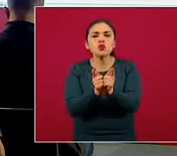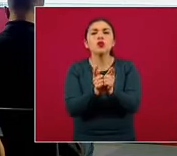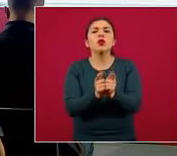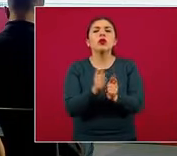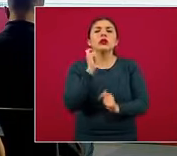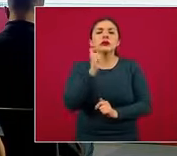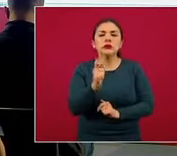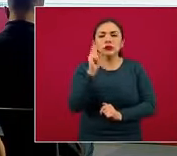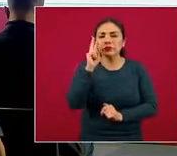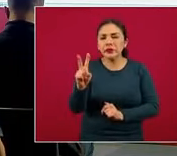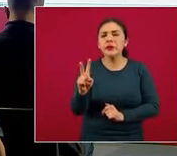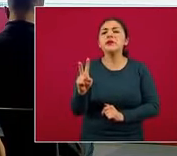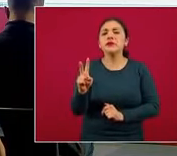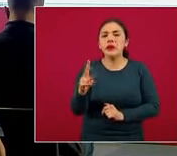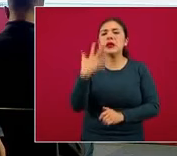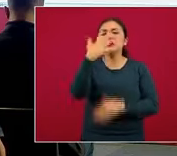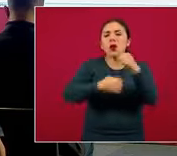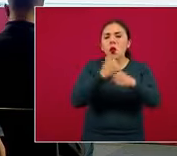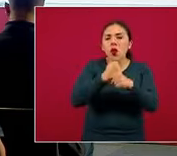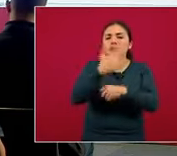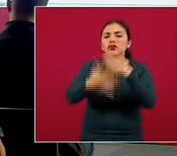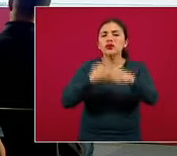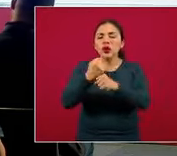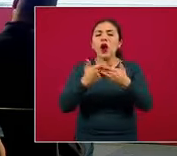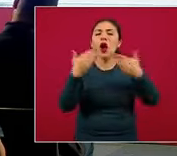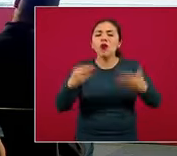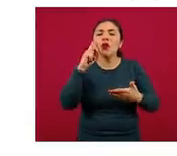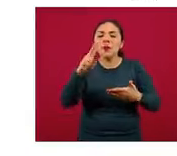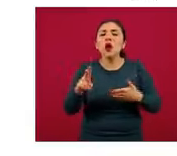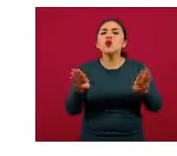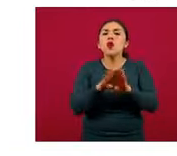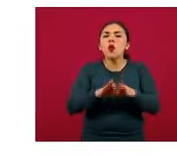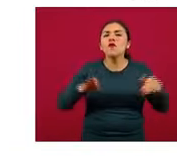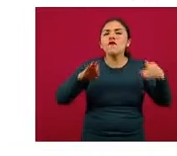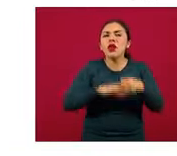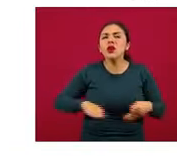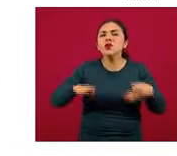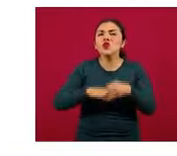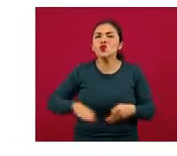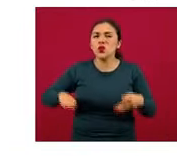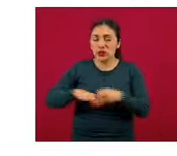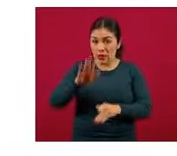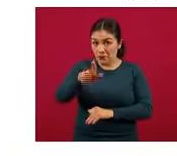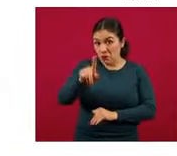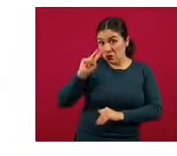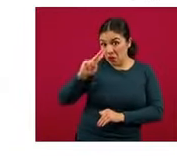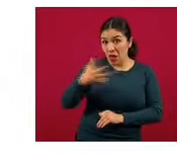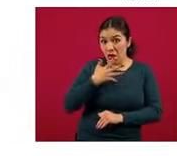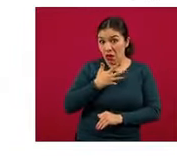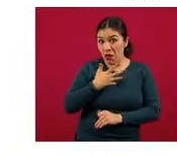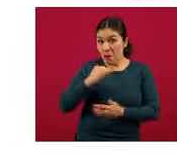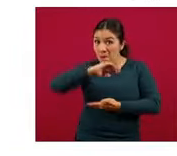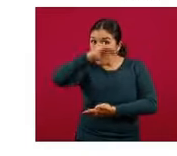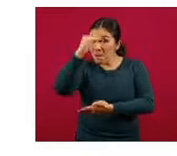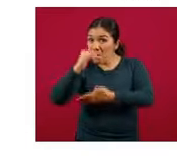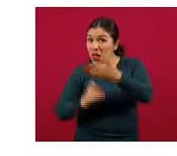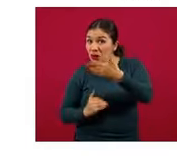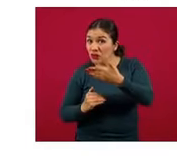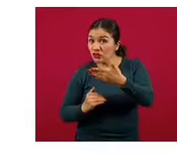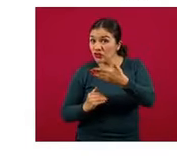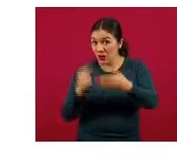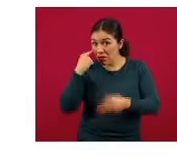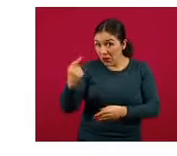quinquenales, lo graficamos ahora por tasa de incidencia. Y entonces aquí podemos ver que ya no hay una disminución en la medida